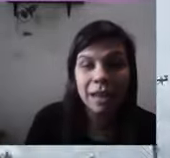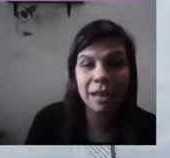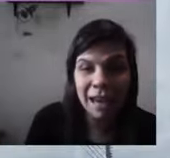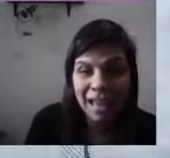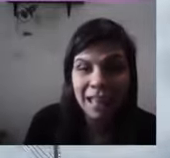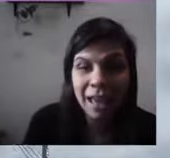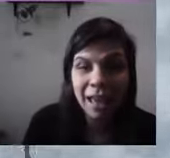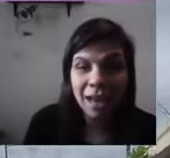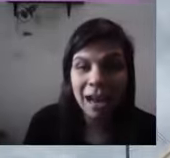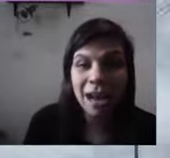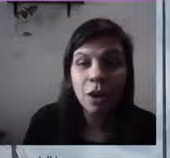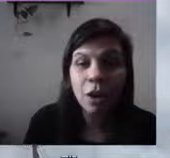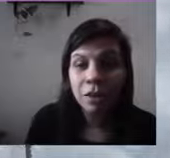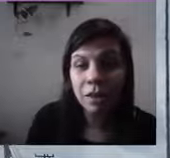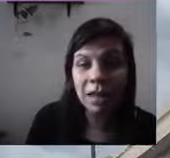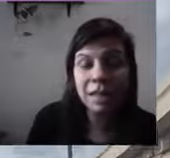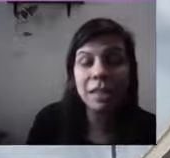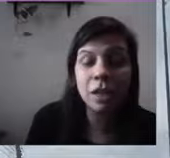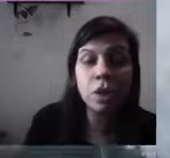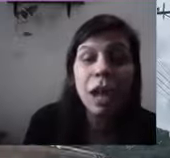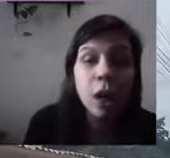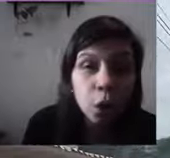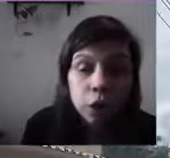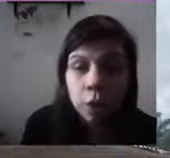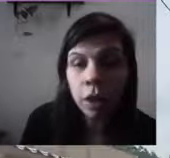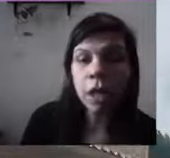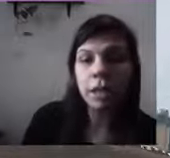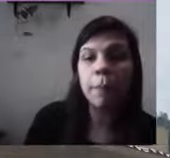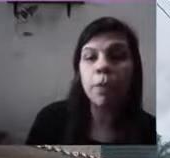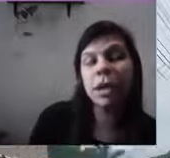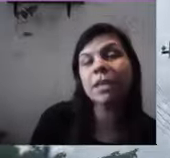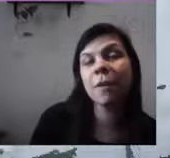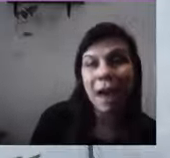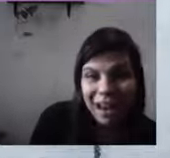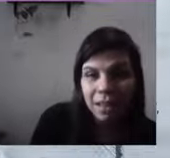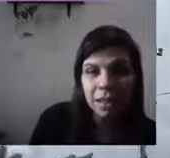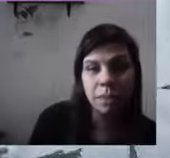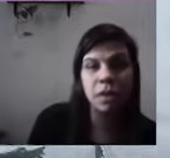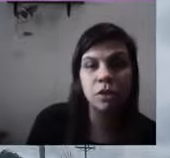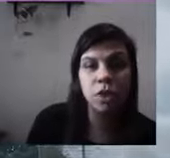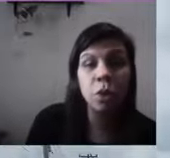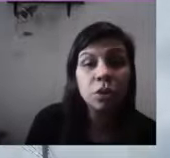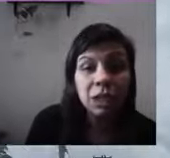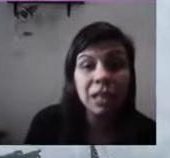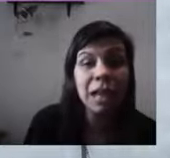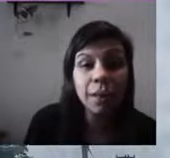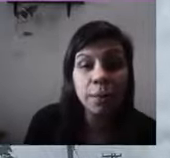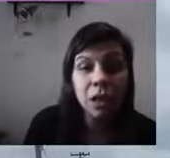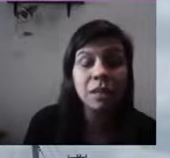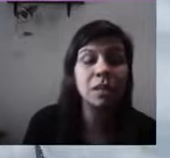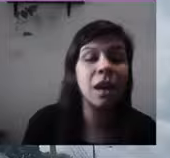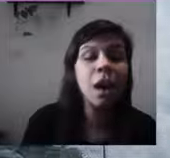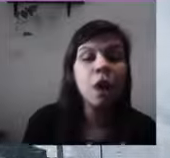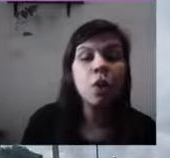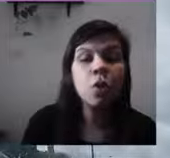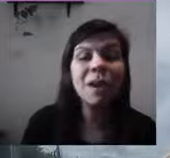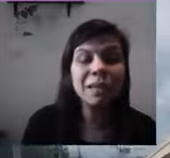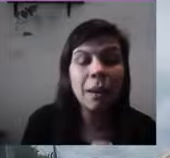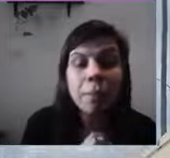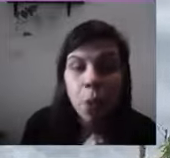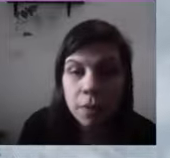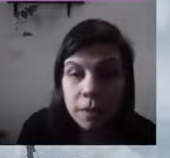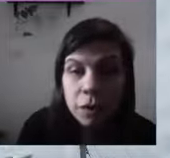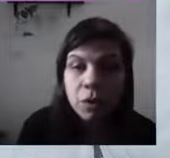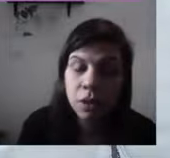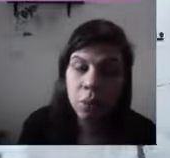prevenir la escalada de incitación al odio que podría llevar a la discriminación, hostilidad y violencia, lo